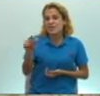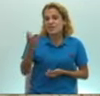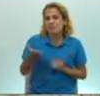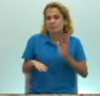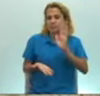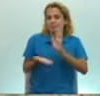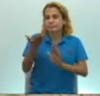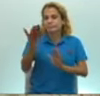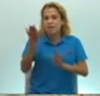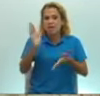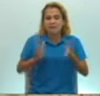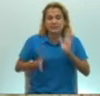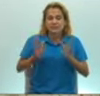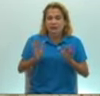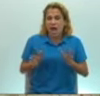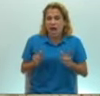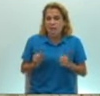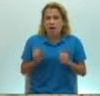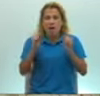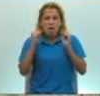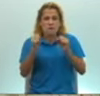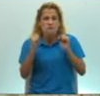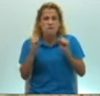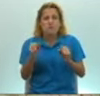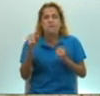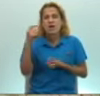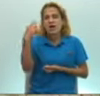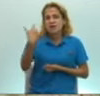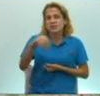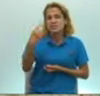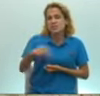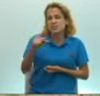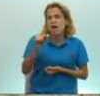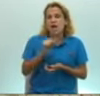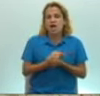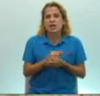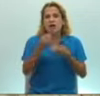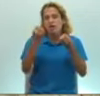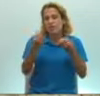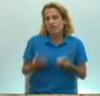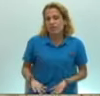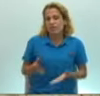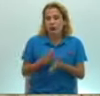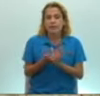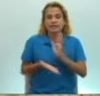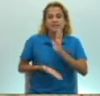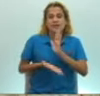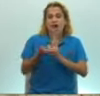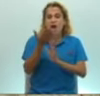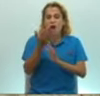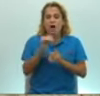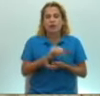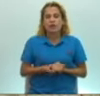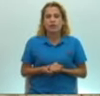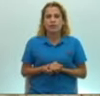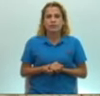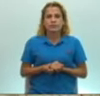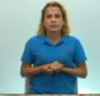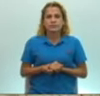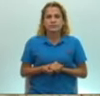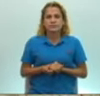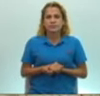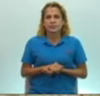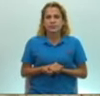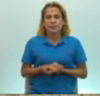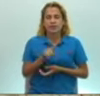El esclavismo alcanza su cenit, es la etapa de mayor crueldad. El esclavo comienza a decaer de las provincias, hay un desarrollo de la industria,